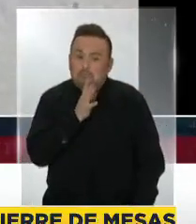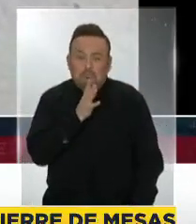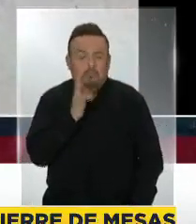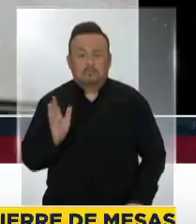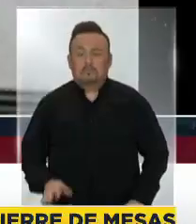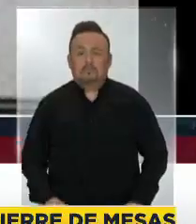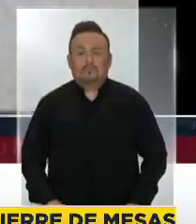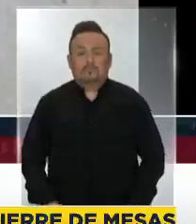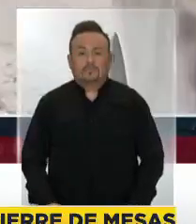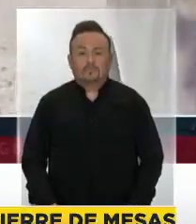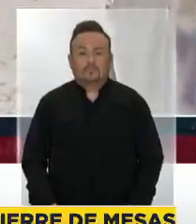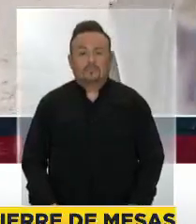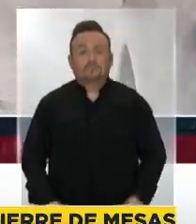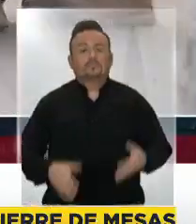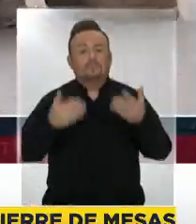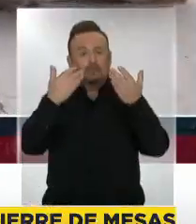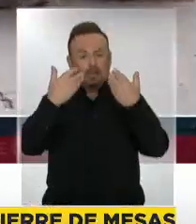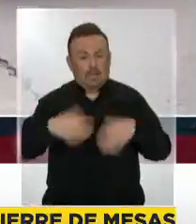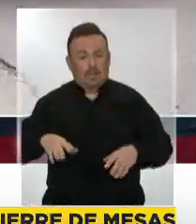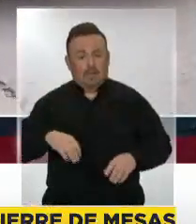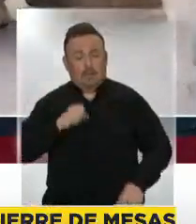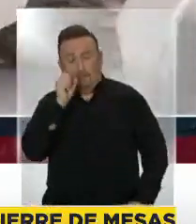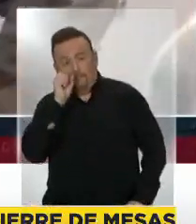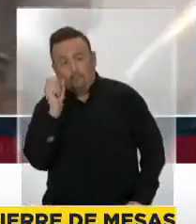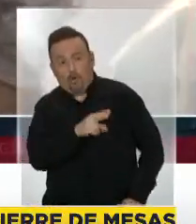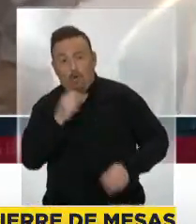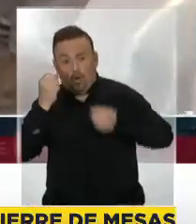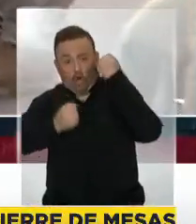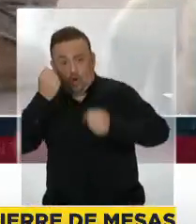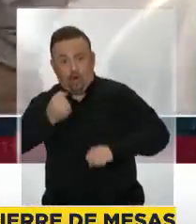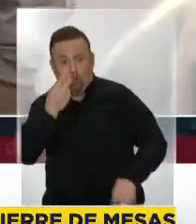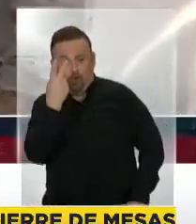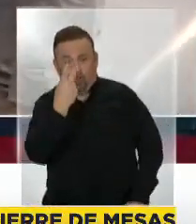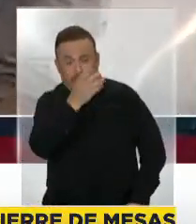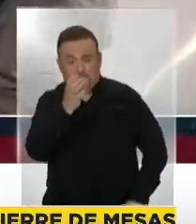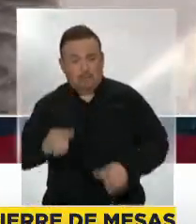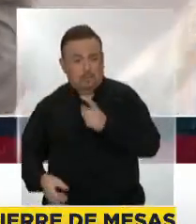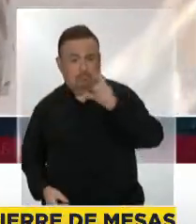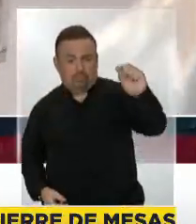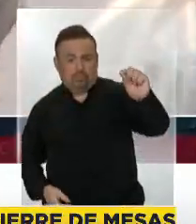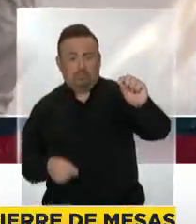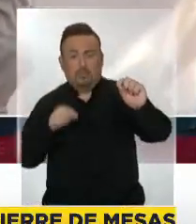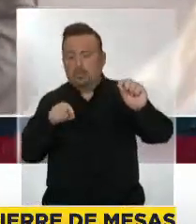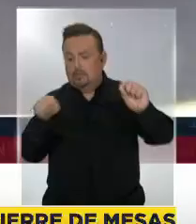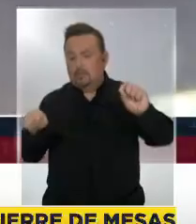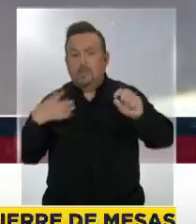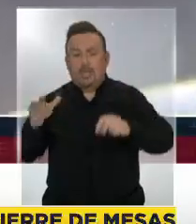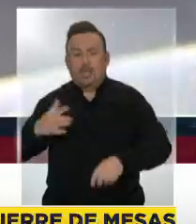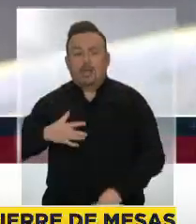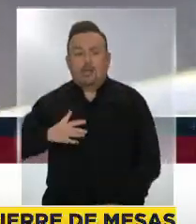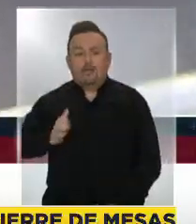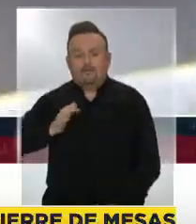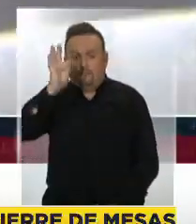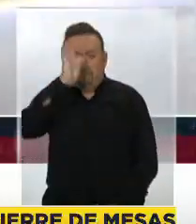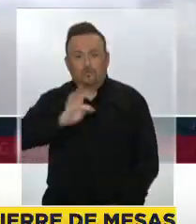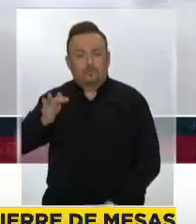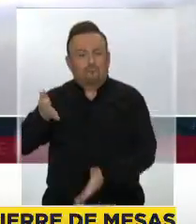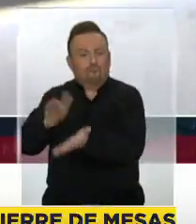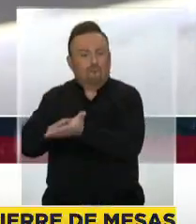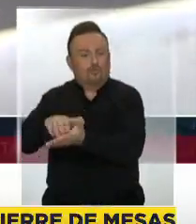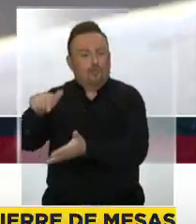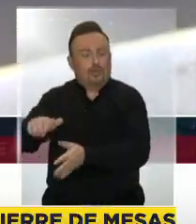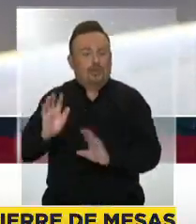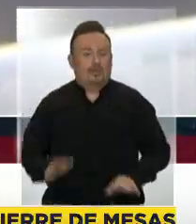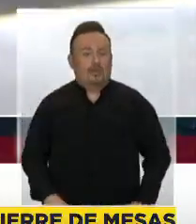pero ya cuando iban arrancando y ahí ya estaba el personal ya tirado, entonces por eso. Eso es, o sea, ya